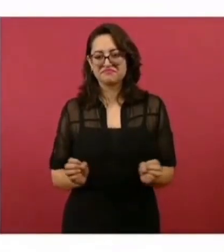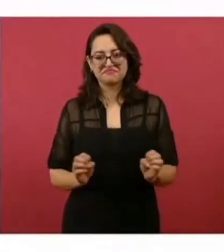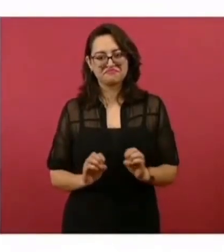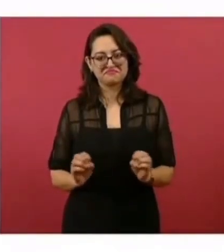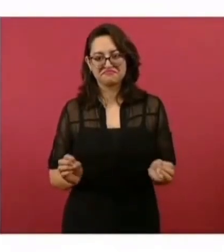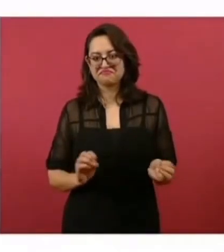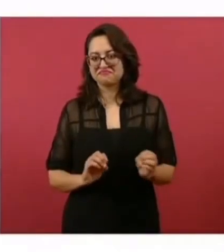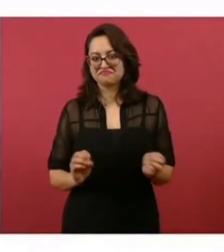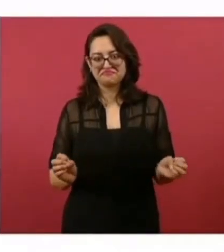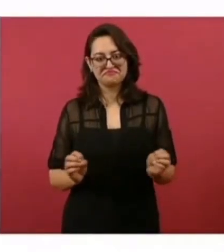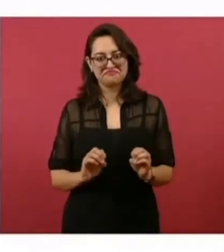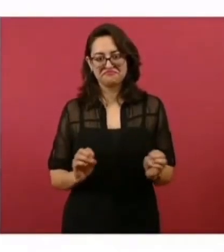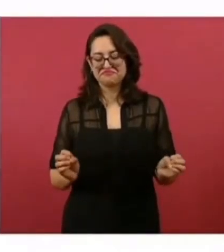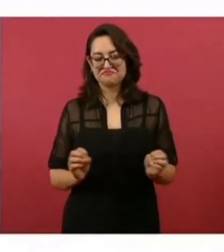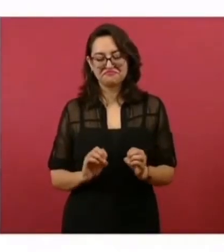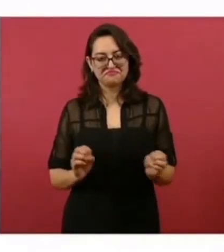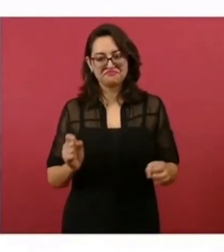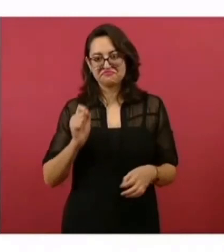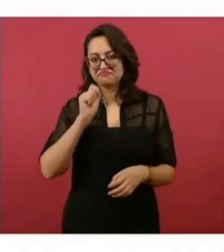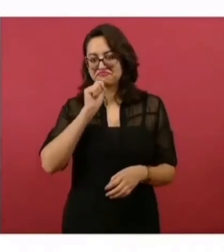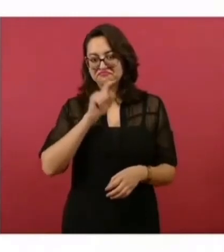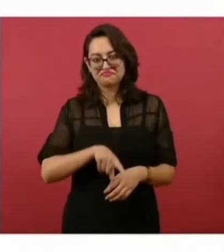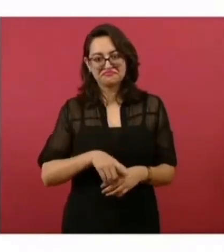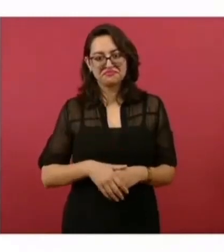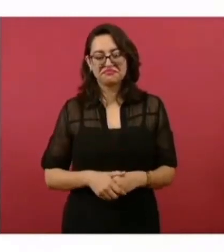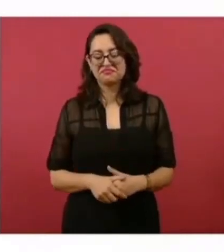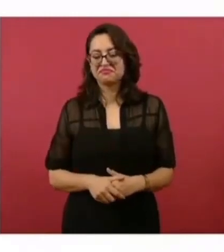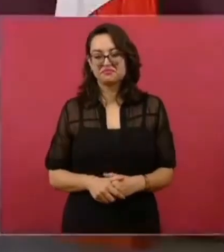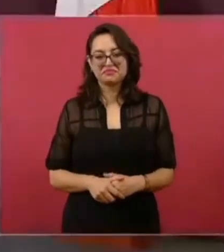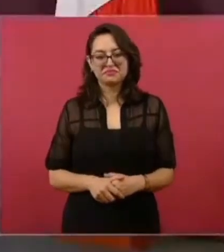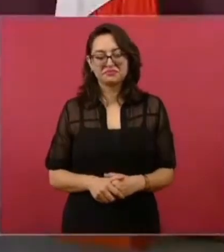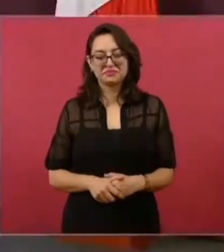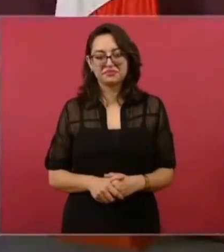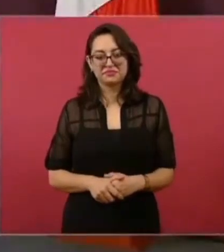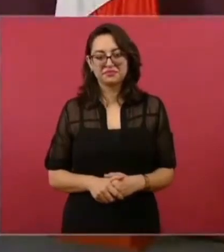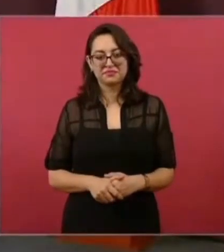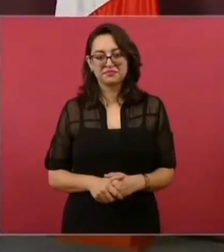¿Nada? ¿Tampoco? Síguele.